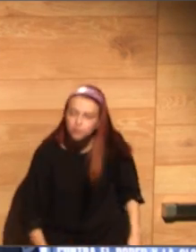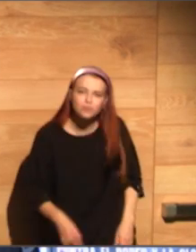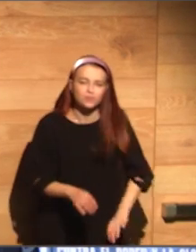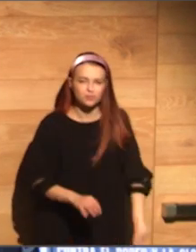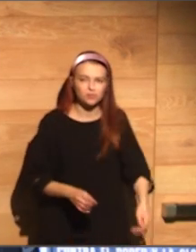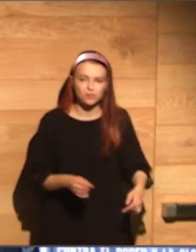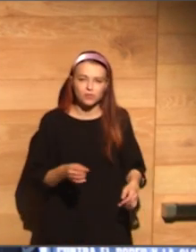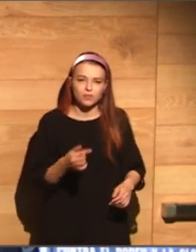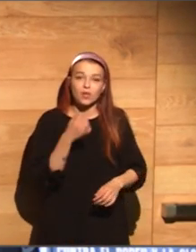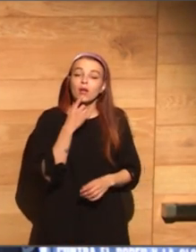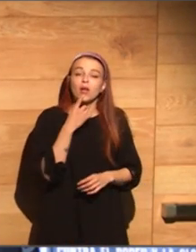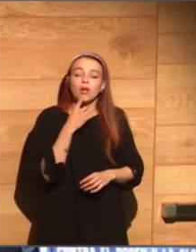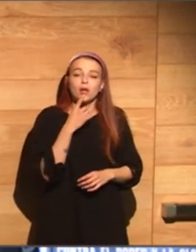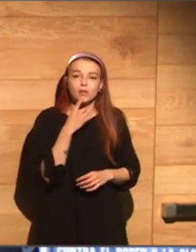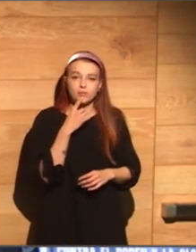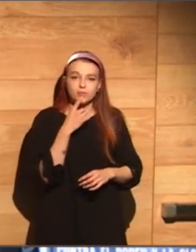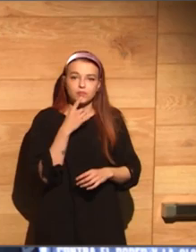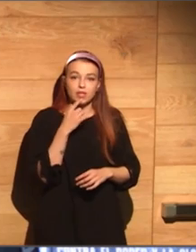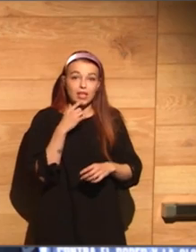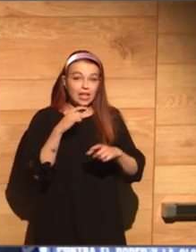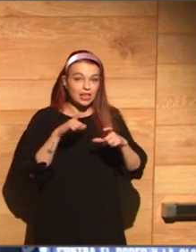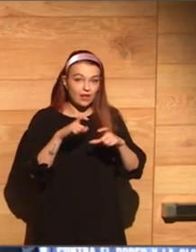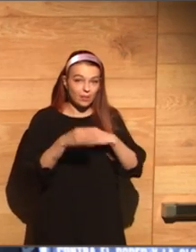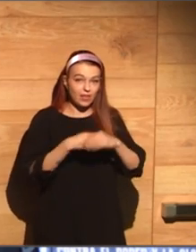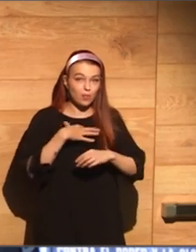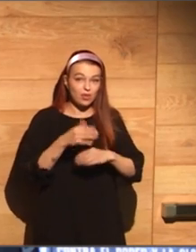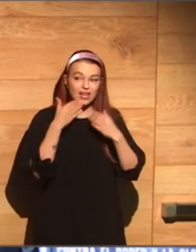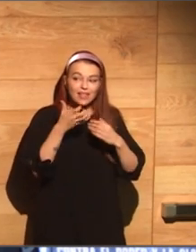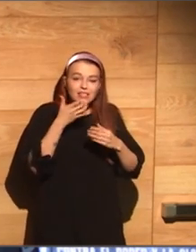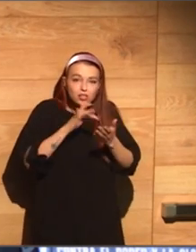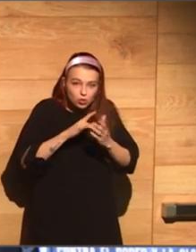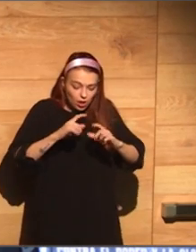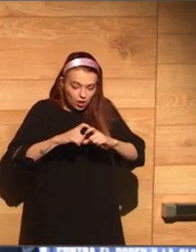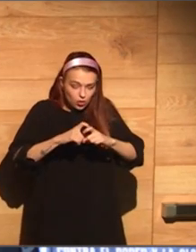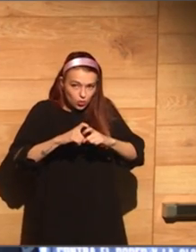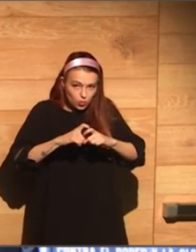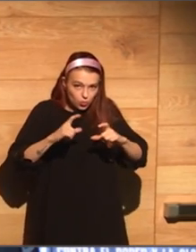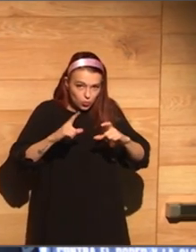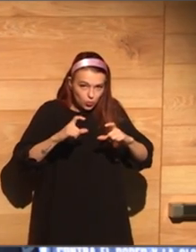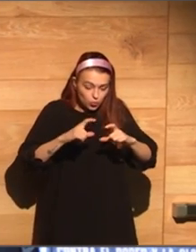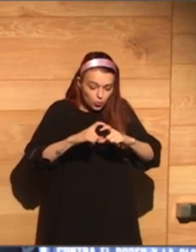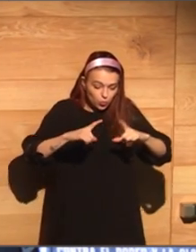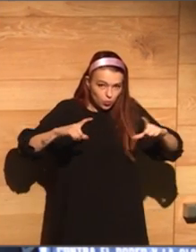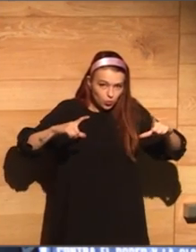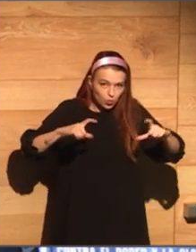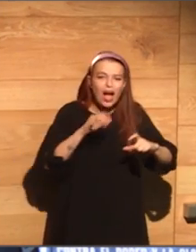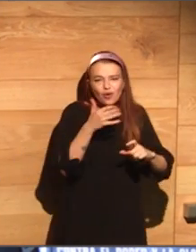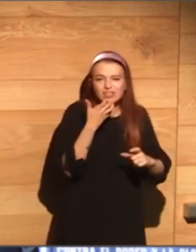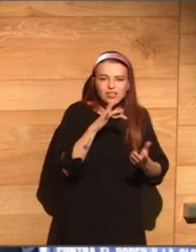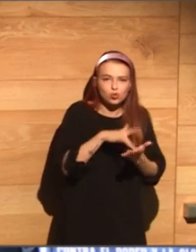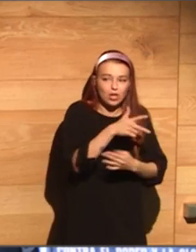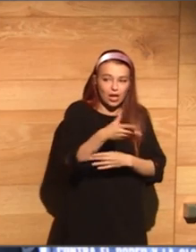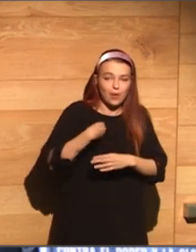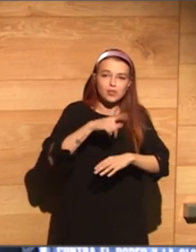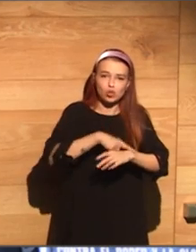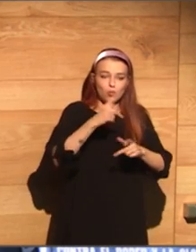perdón. Pero el diafragma se puede dándole una ruedita. Ahora es diferente, ahora se pueden hacer muchísimas más cosas sobre la marcha, muchísimas más. En